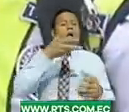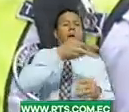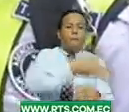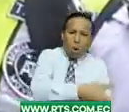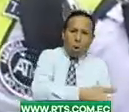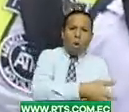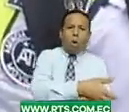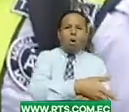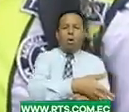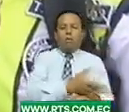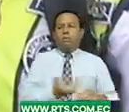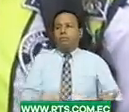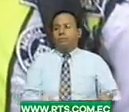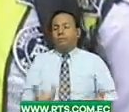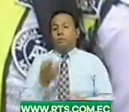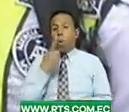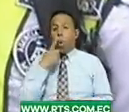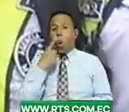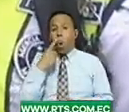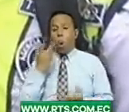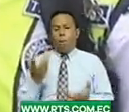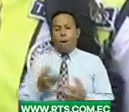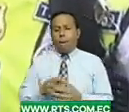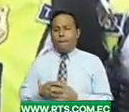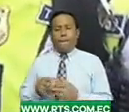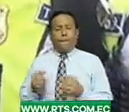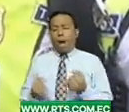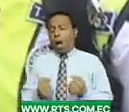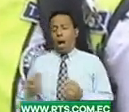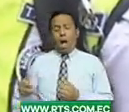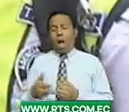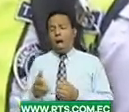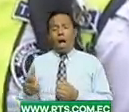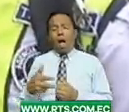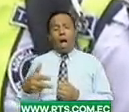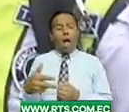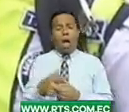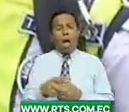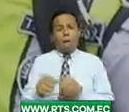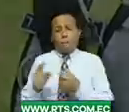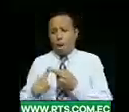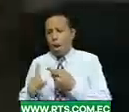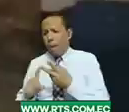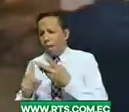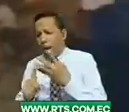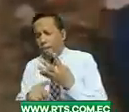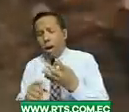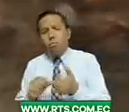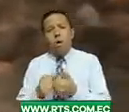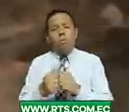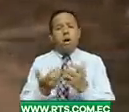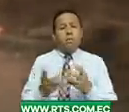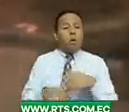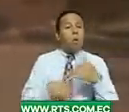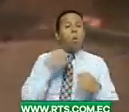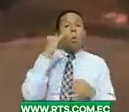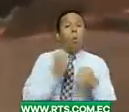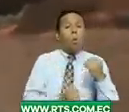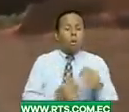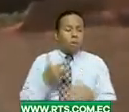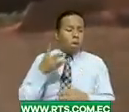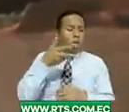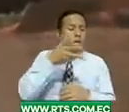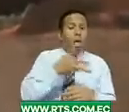a otras personas. Posterior viene a dar acá y no se percató de los trabajos y se encuneta ahí. Asimismo, habitantes